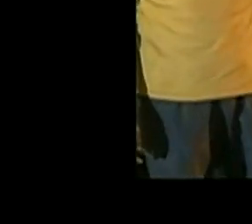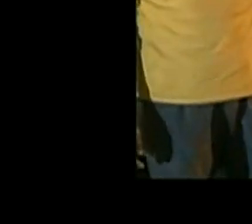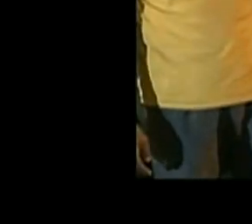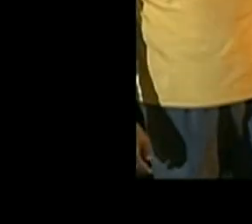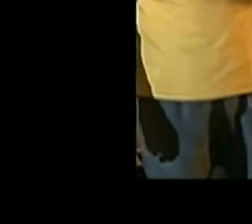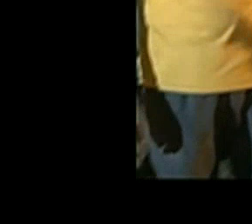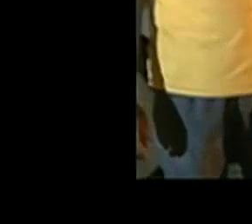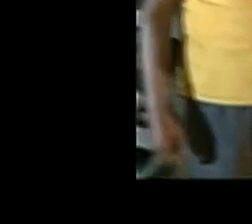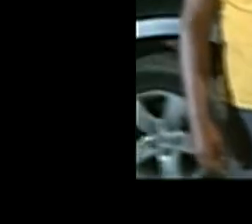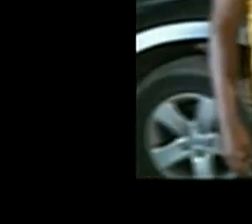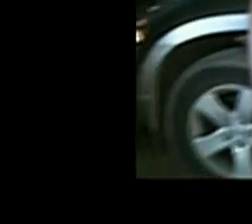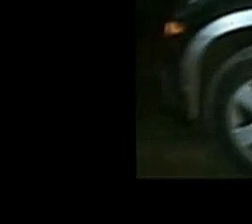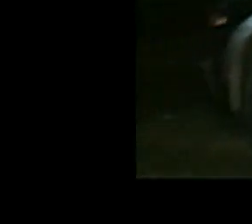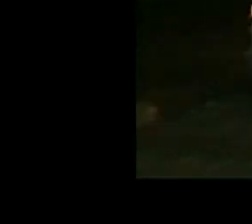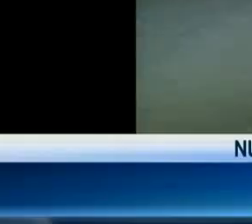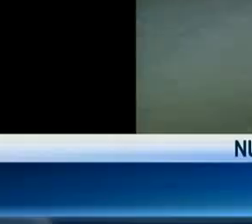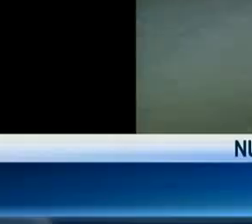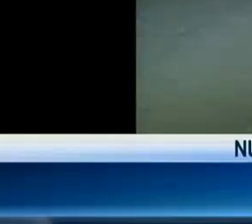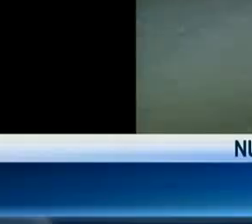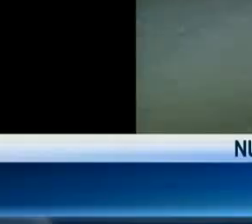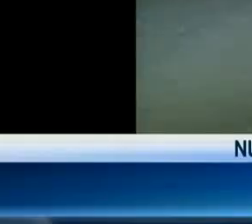Richter. Ya se habla,